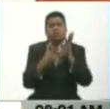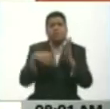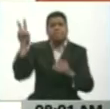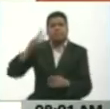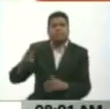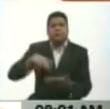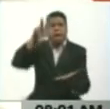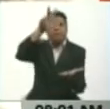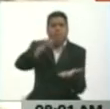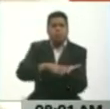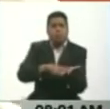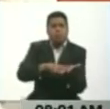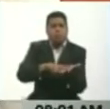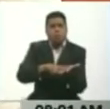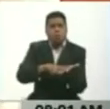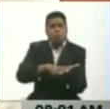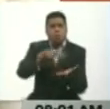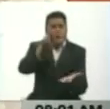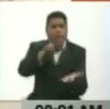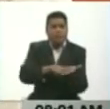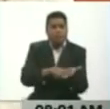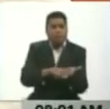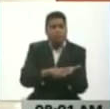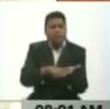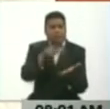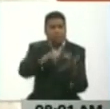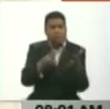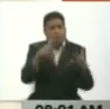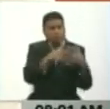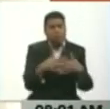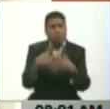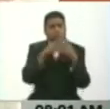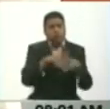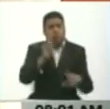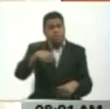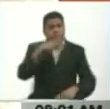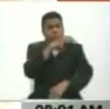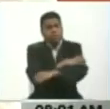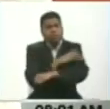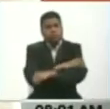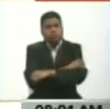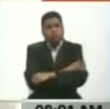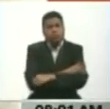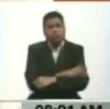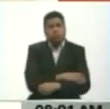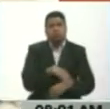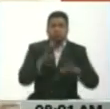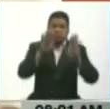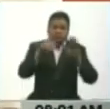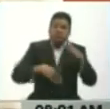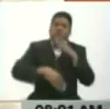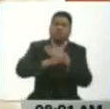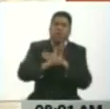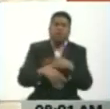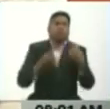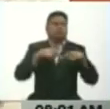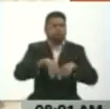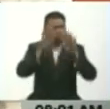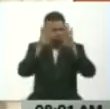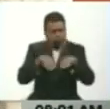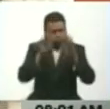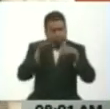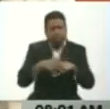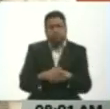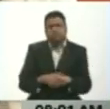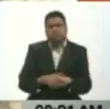Congreso norteamericano y la renovó después que diputados de la oposición fueron allá a hacerles la cama, a facilitarles el trabajo.